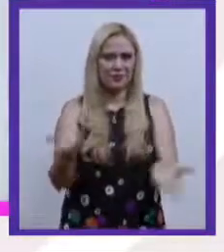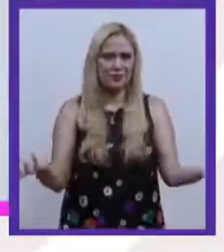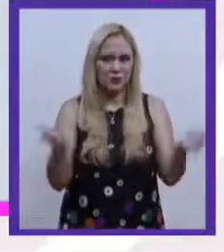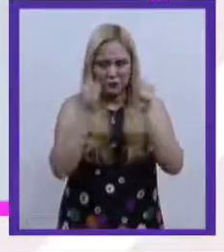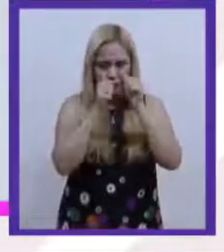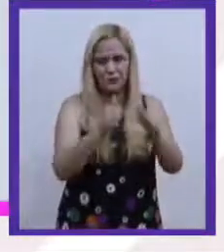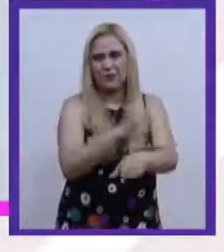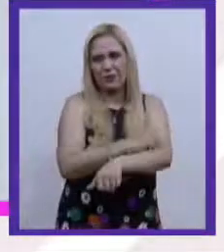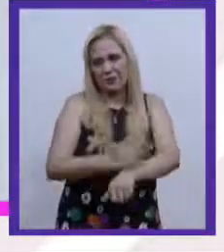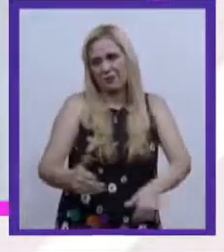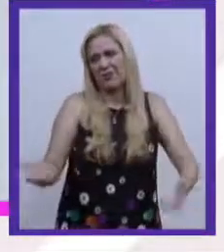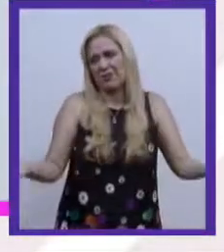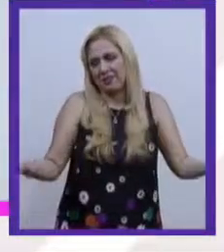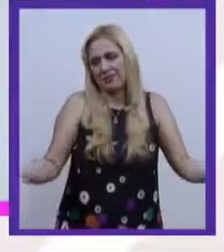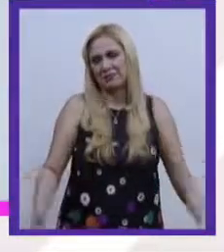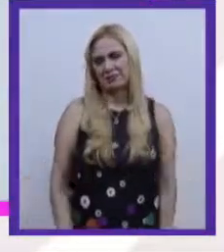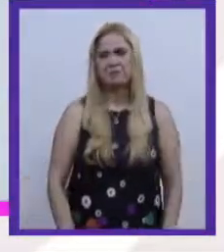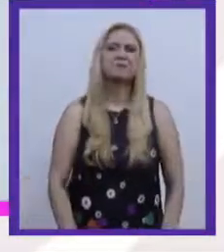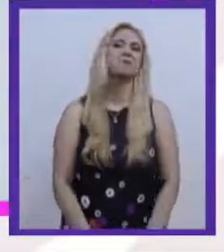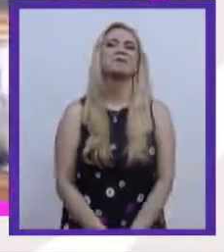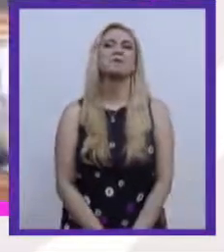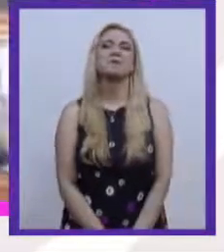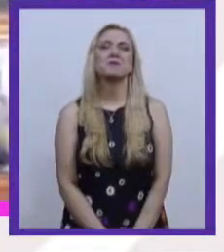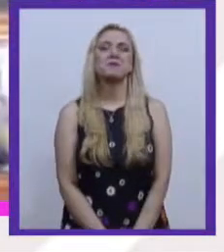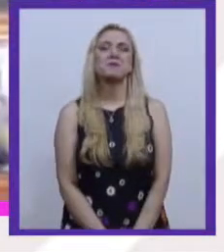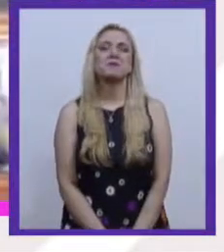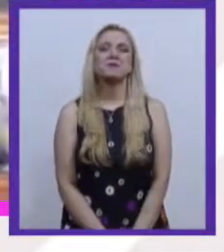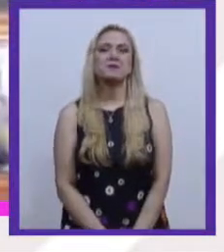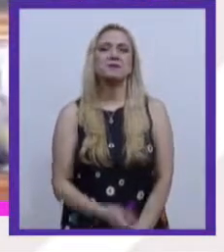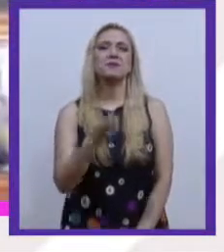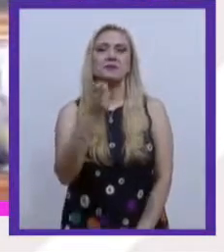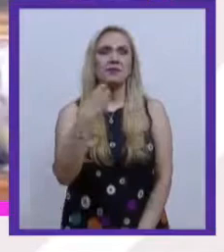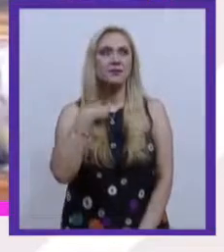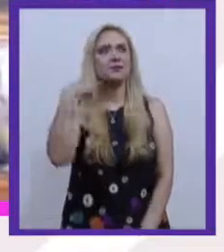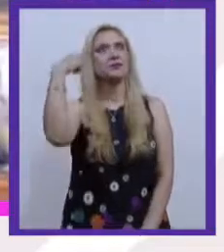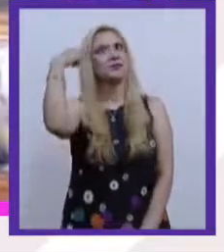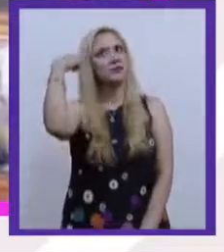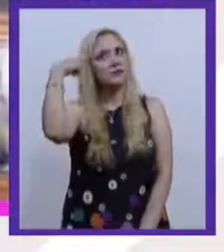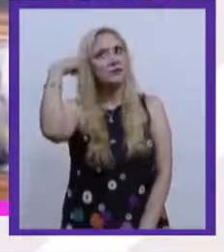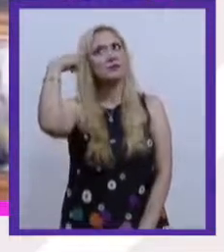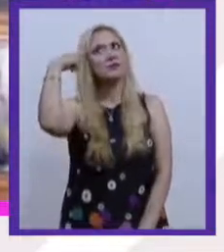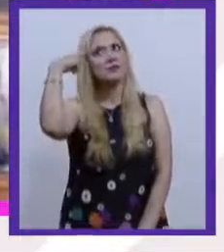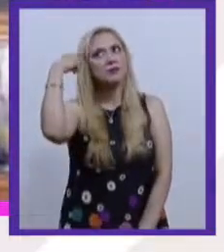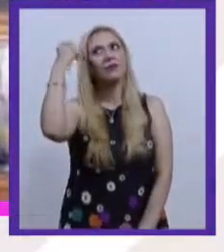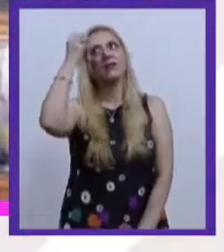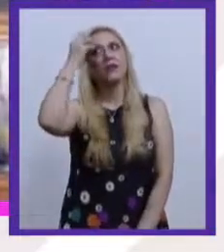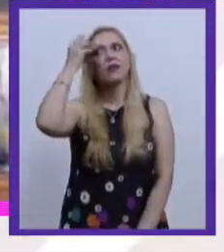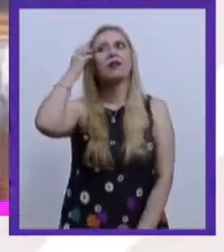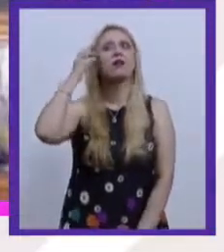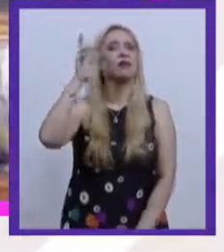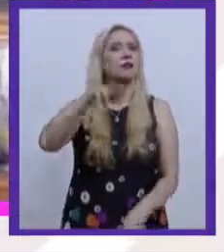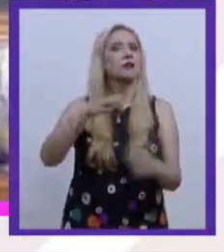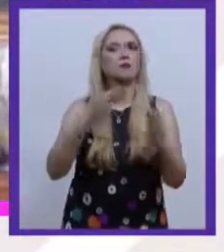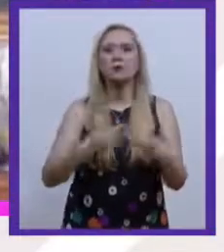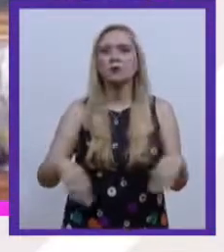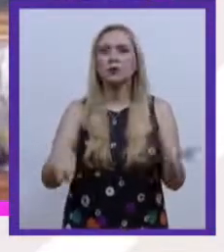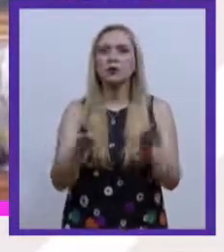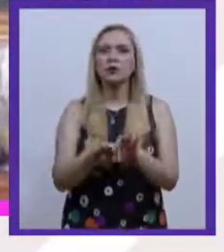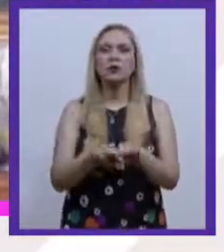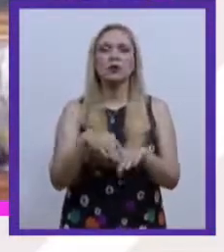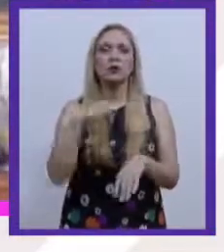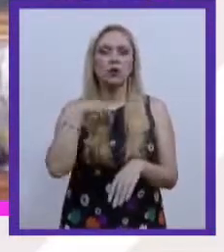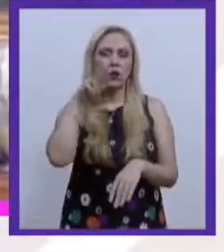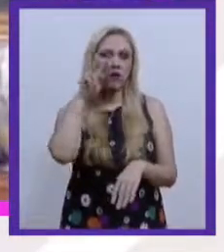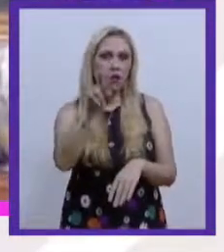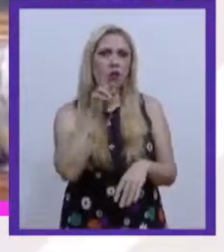preguntabas, Presidenta, sobre las vacaciones. No, y justo por eso ahorita la recordé, porque me pareció importantísima cuando la vi en